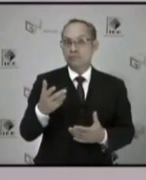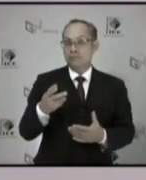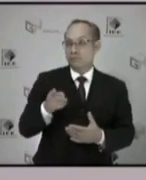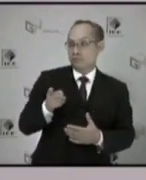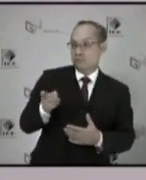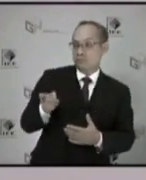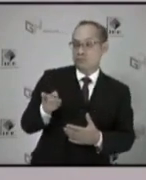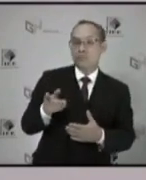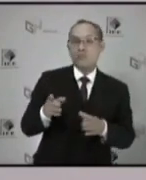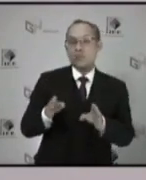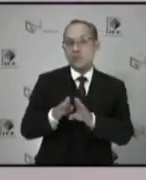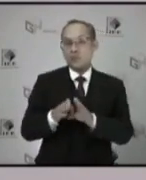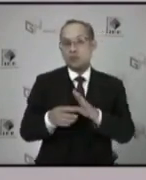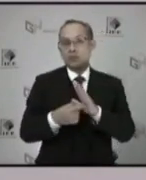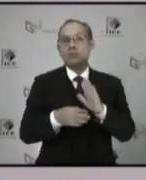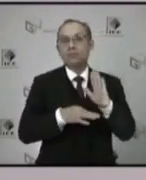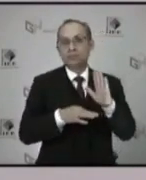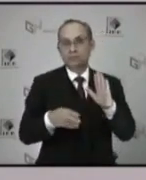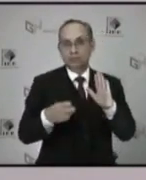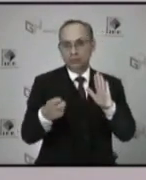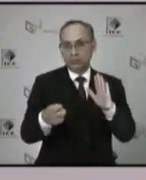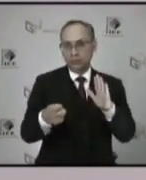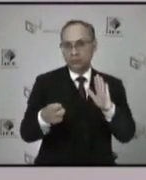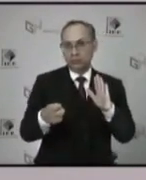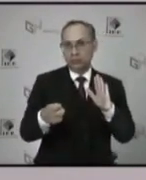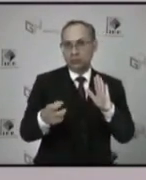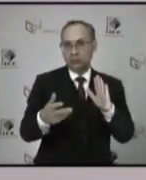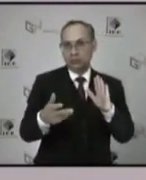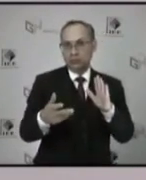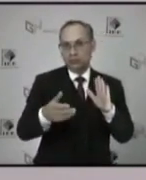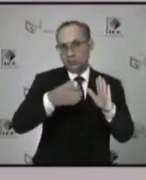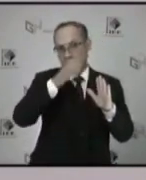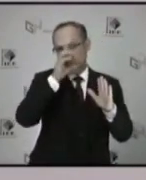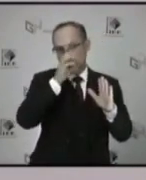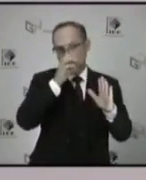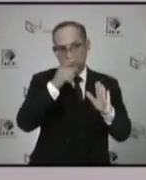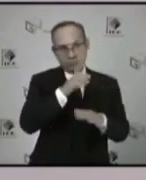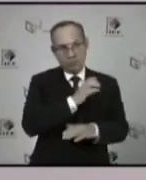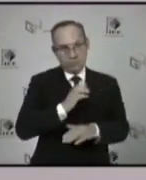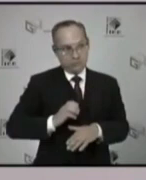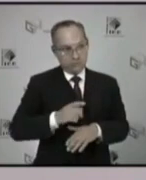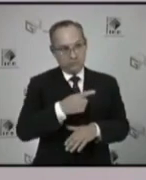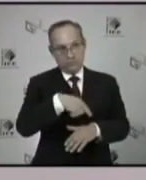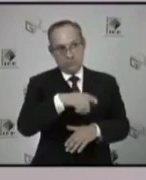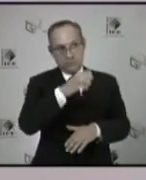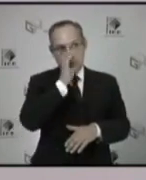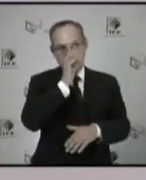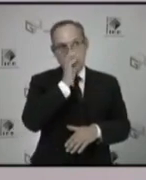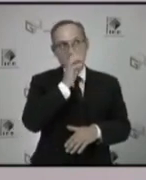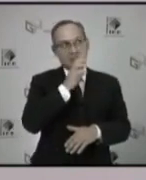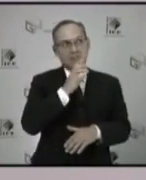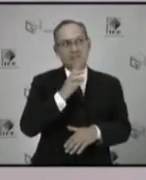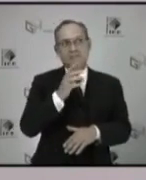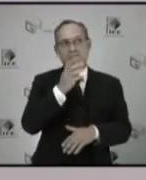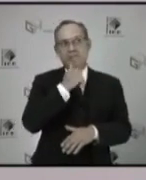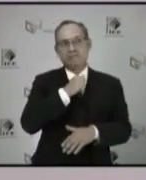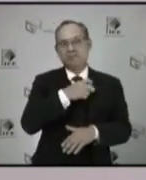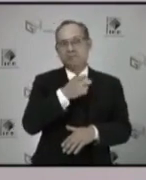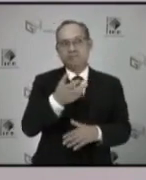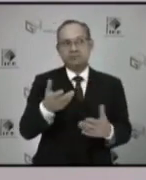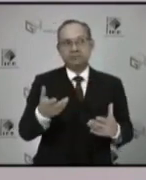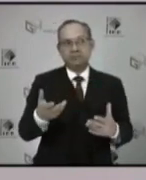se atenderían en ninguna de las clínicas o centros de salud. Hidalgo va a verde, Lima va en serio con los de